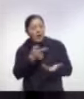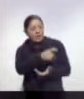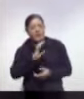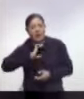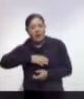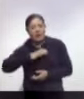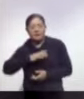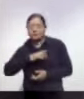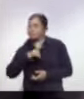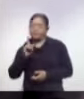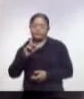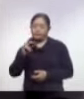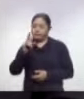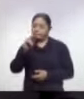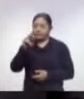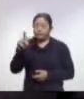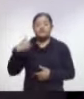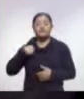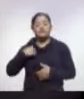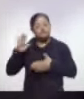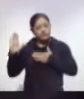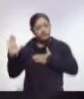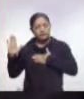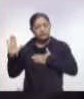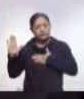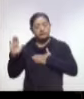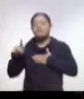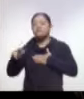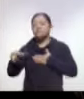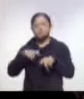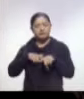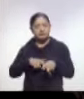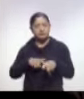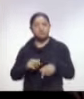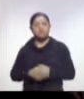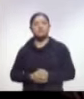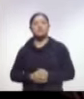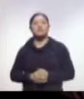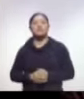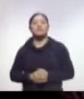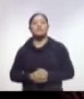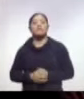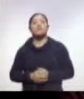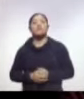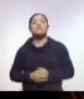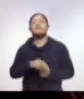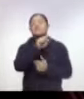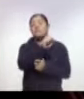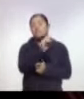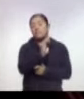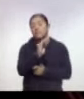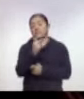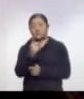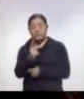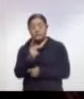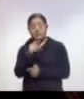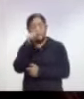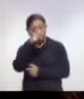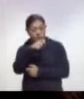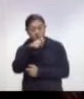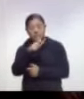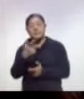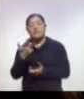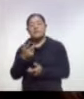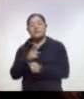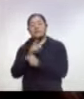no faltarán. Por eso, la Secretaría de la Función Pública va a abrir una